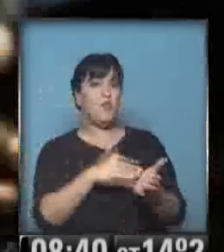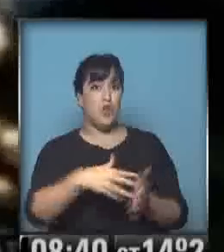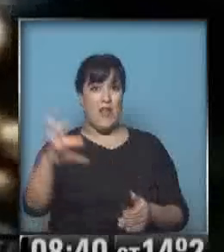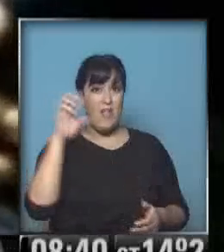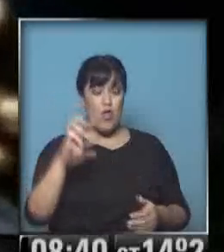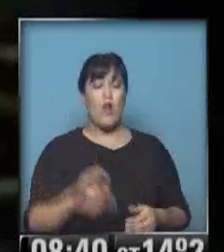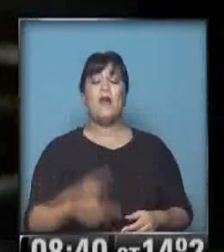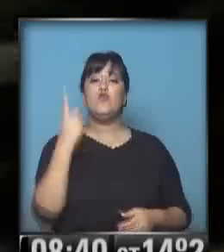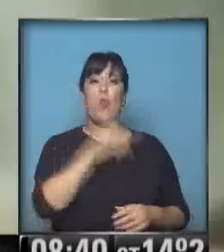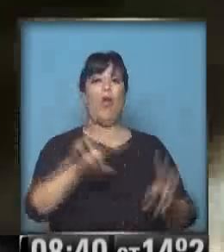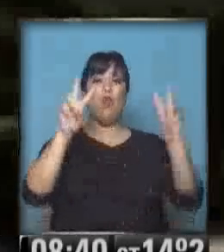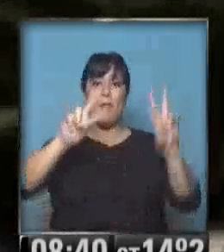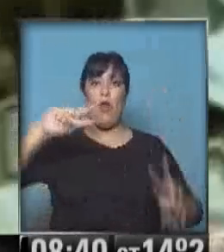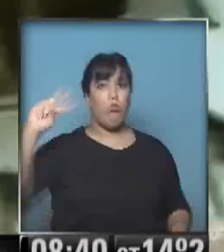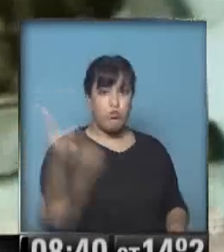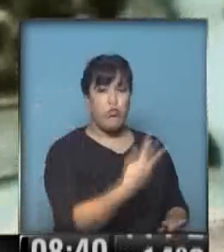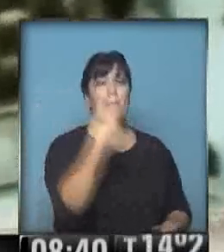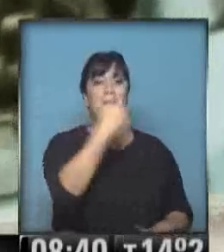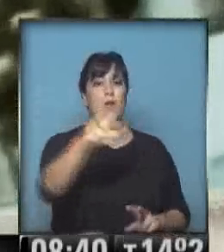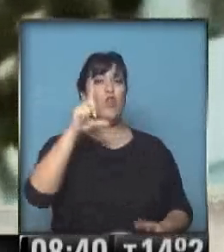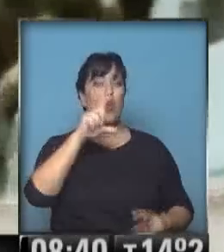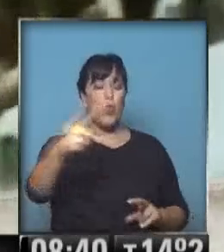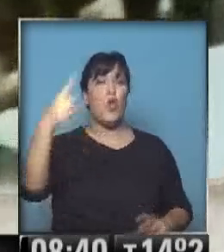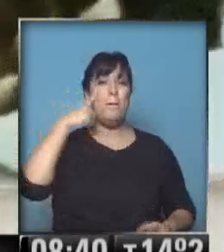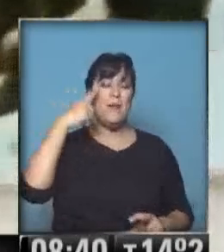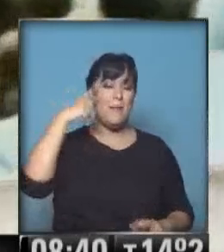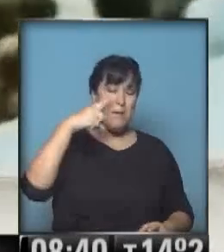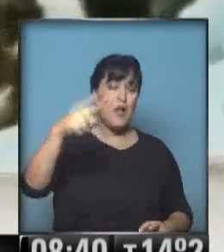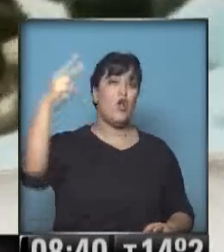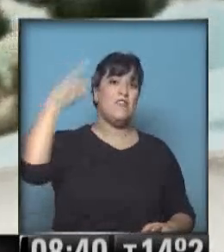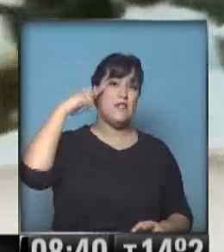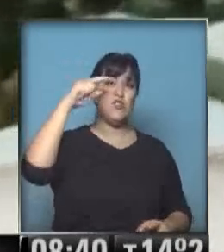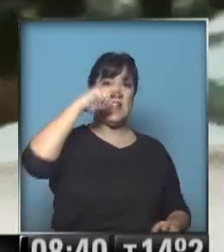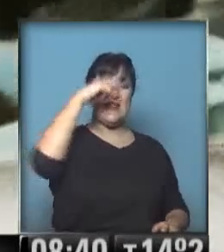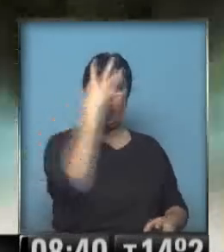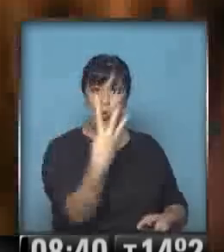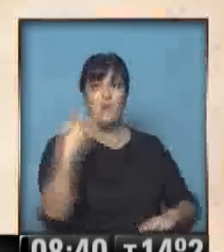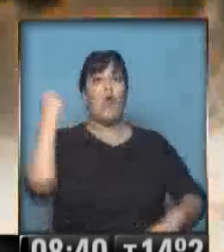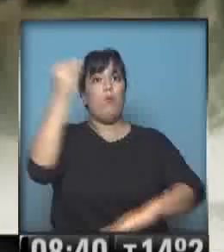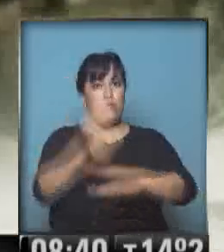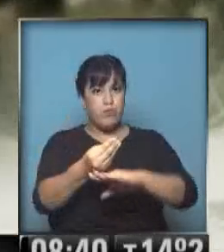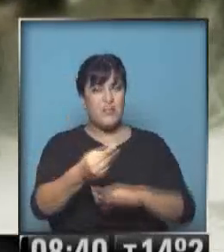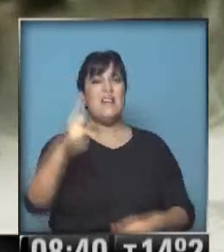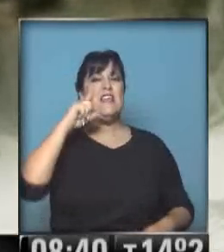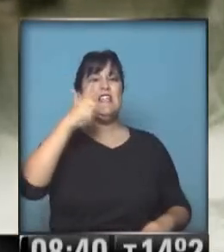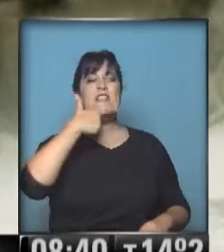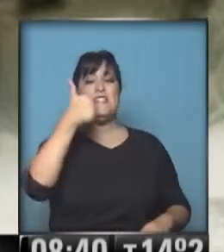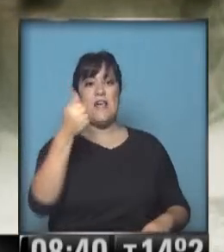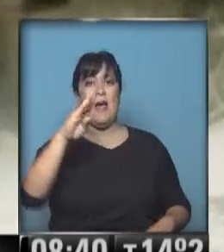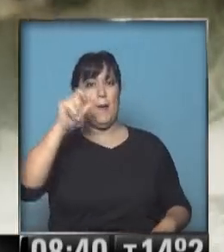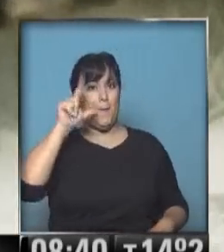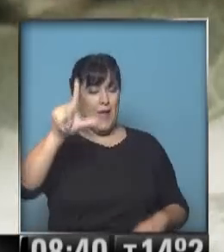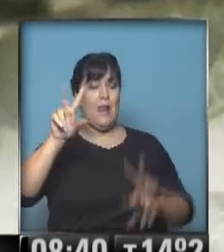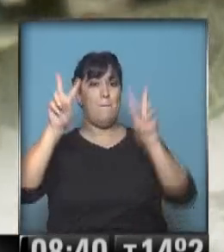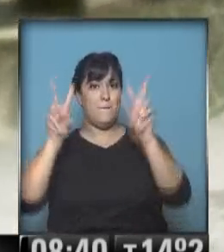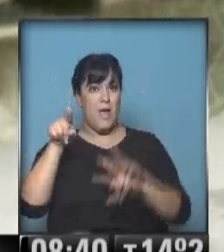muere perón el primero de julio de 1974 ASUME Isabel perón al producirse El golpe militar